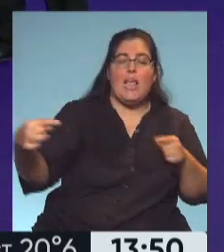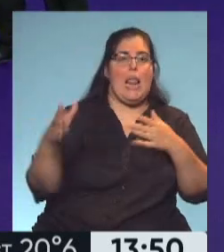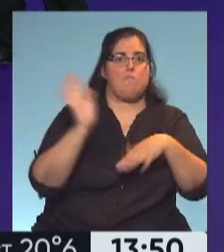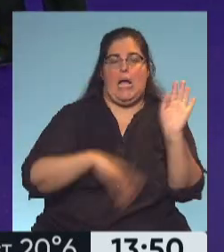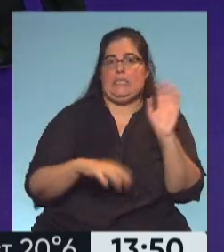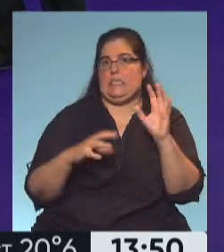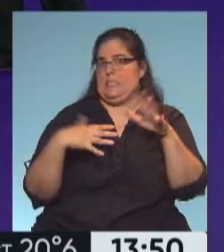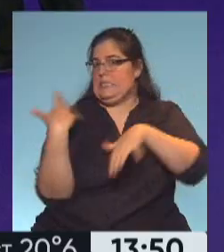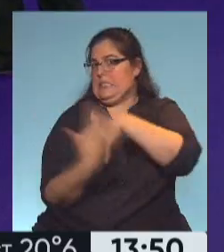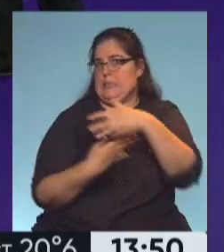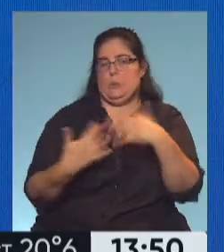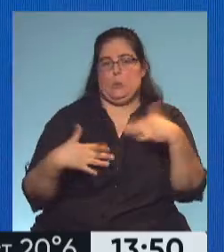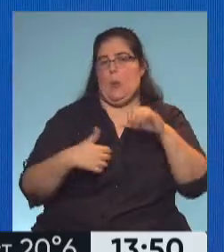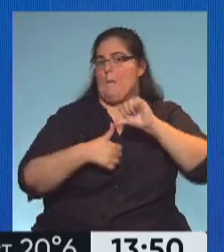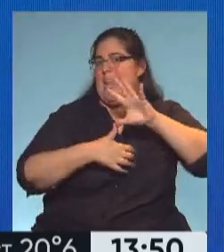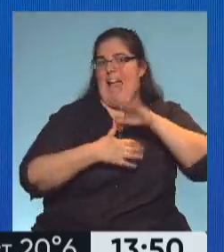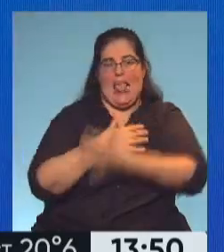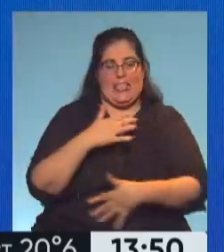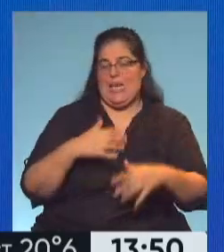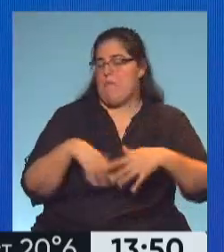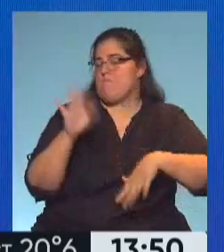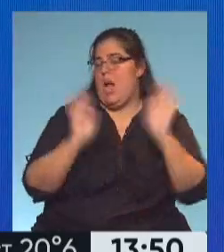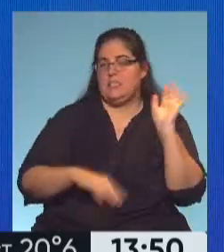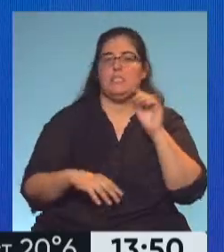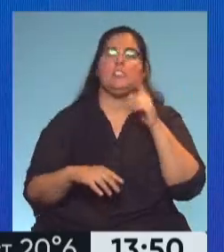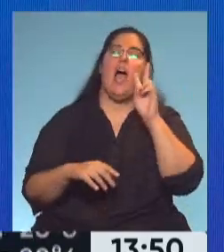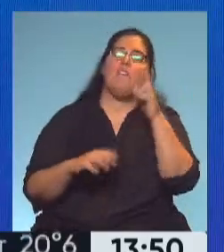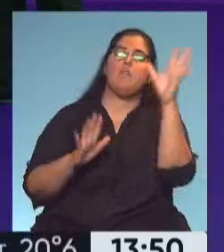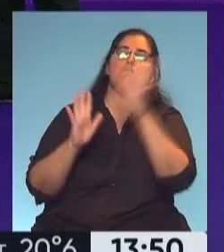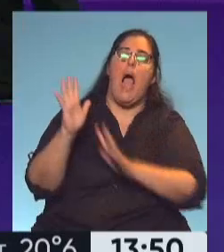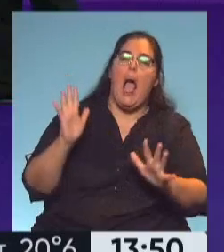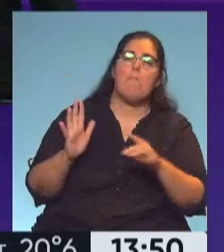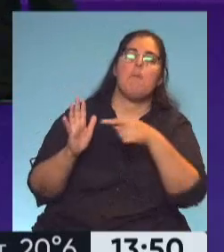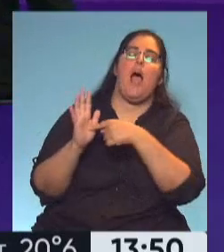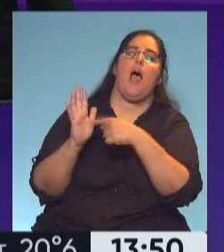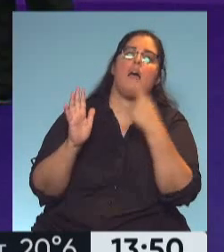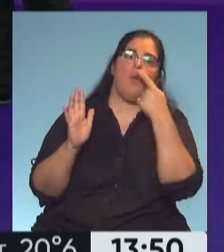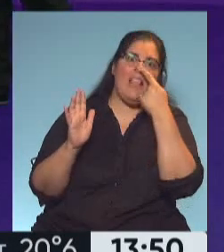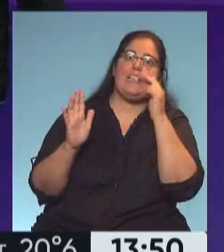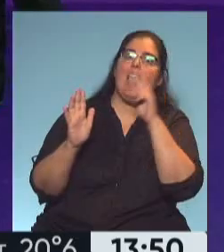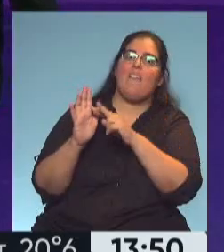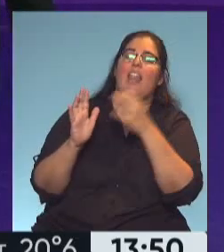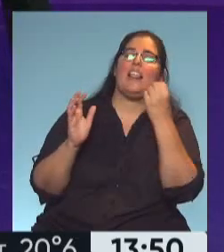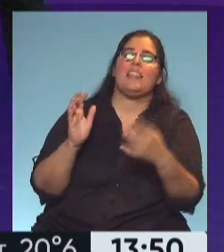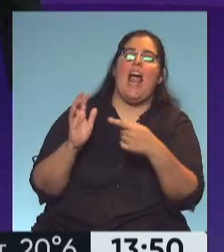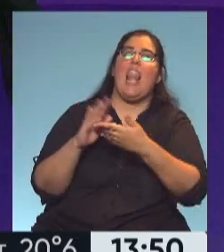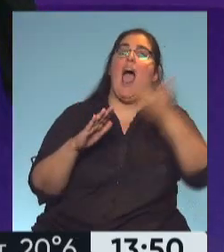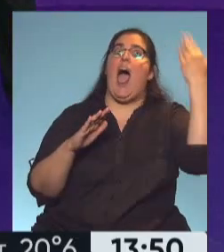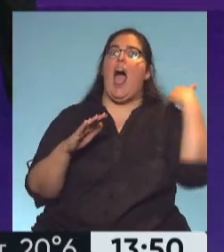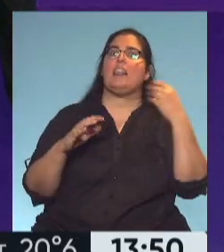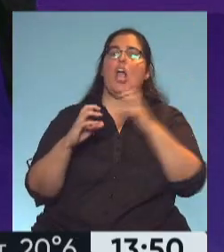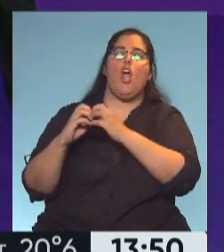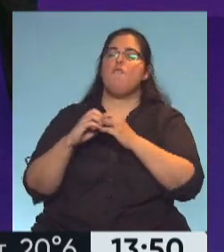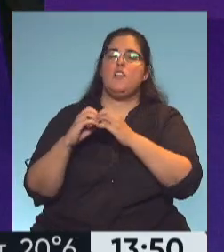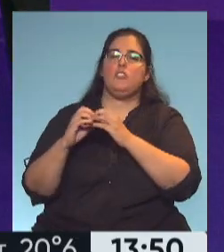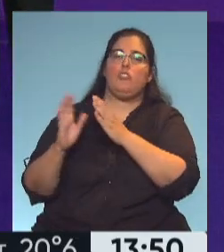línea fronteriza más caliente de América Latina. Vamos a ver un mapa que muestra algo que es interesante, que es cómo se ha ido desplazando el foco de la intensidad del conflicto,